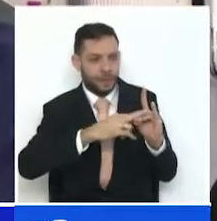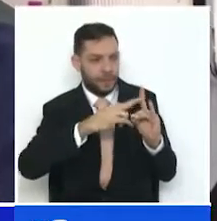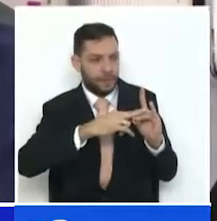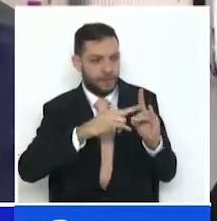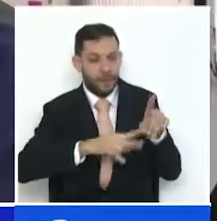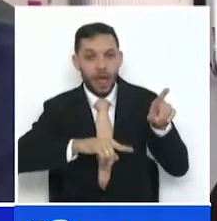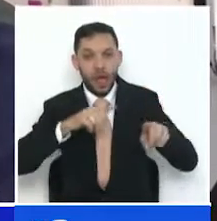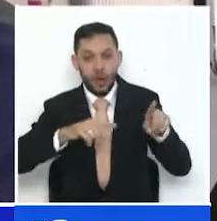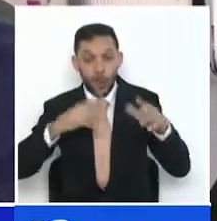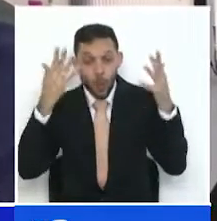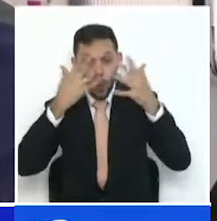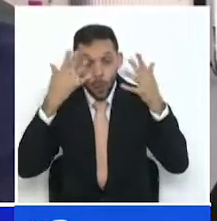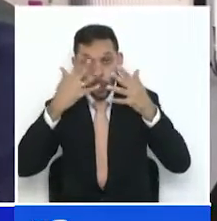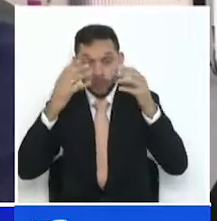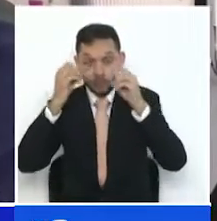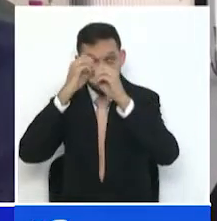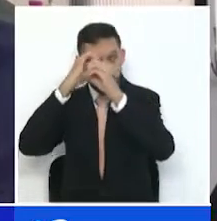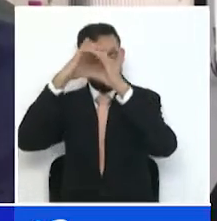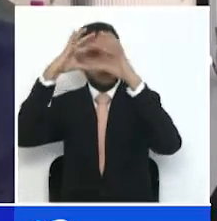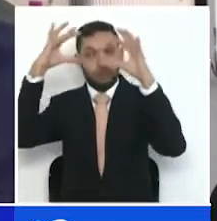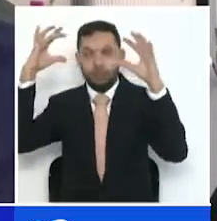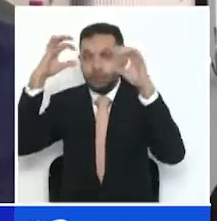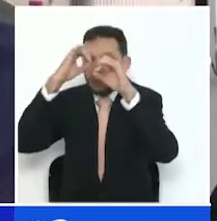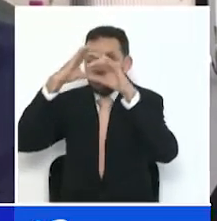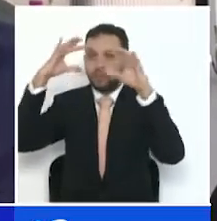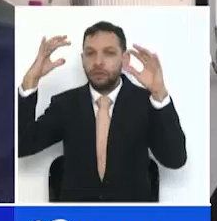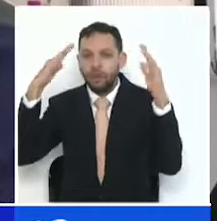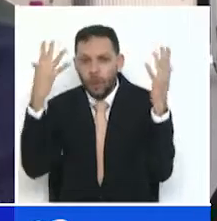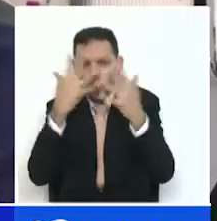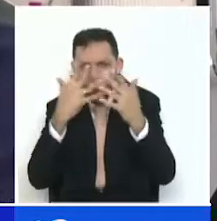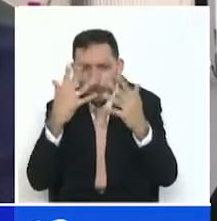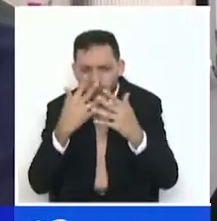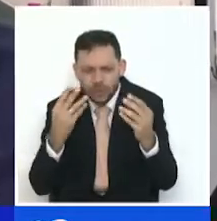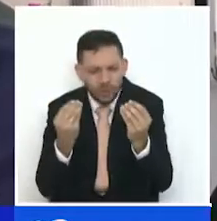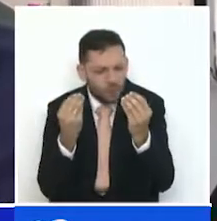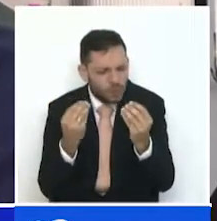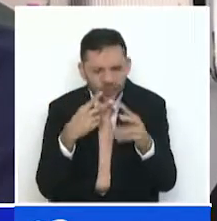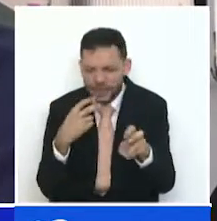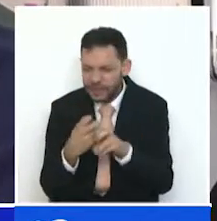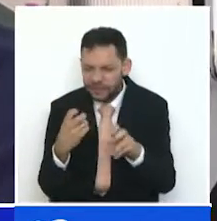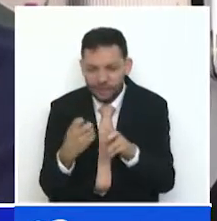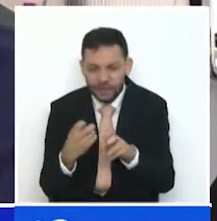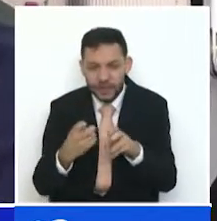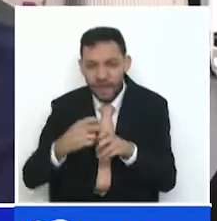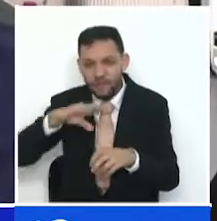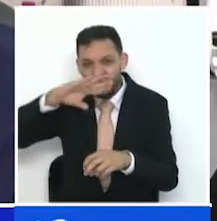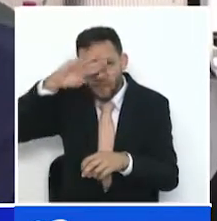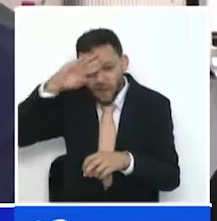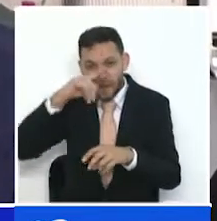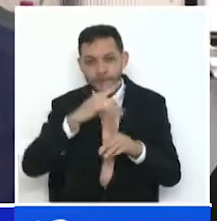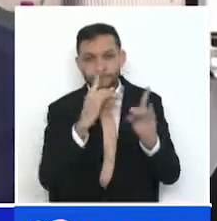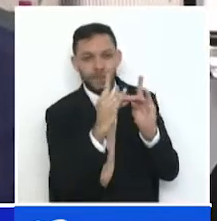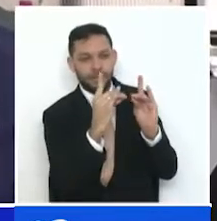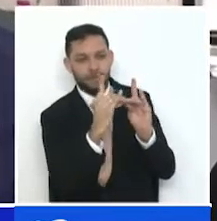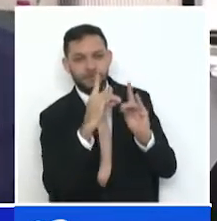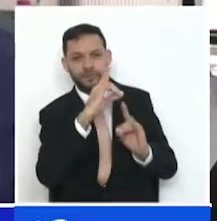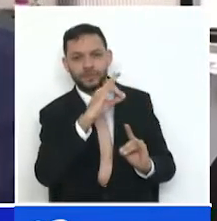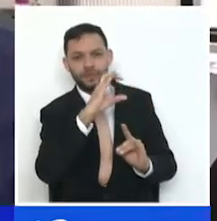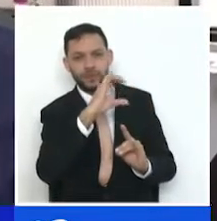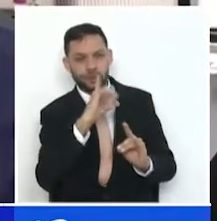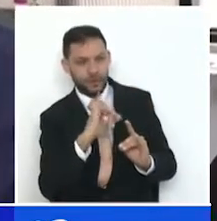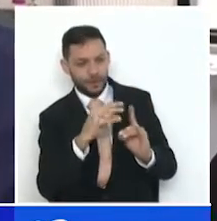porque tuve unos episodios de delirio durante los episodios del tiempo en UCI, es que me quité todos los